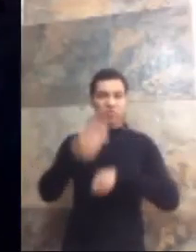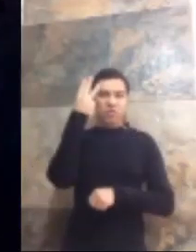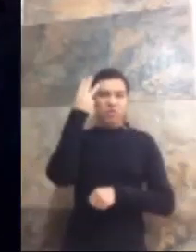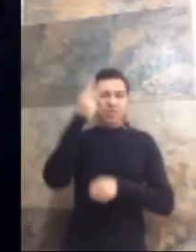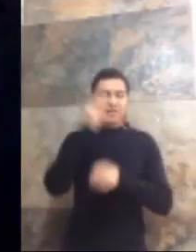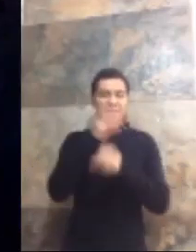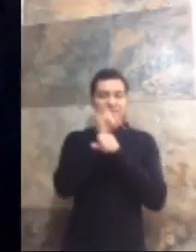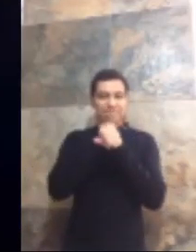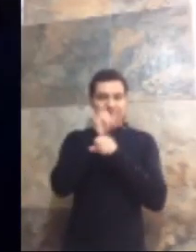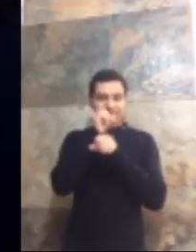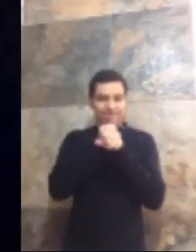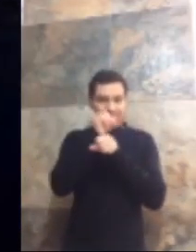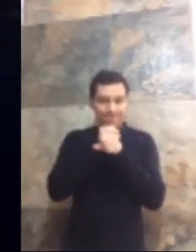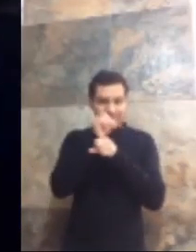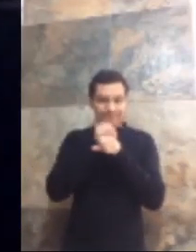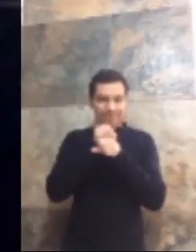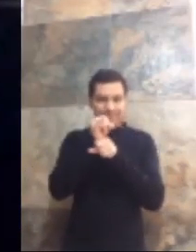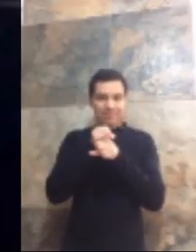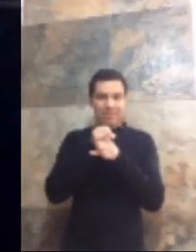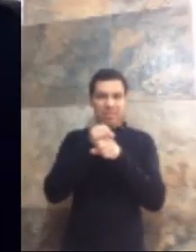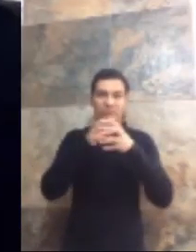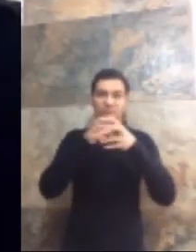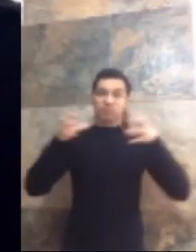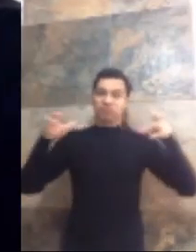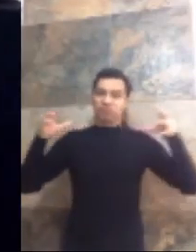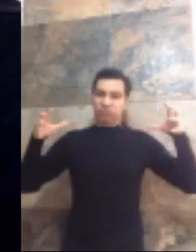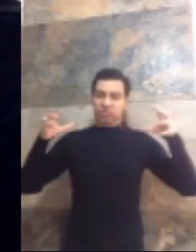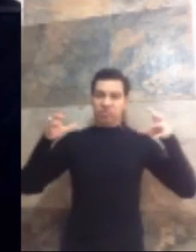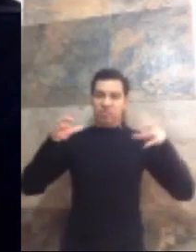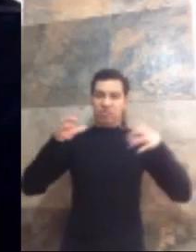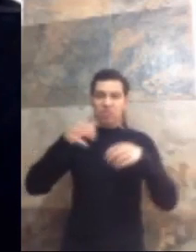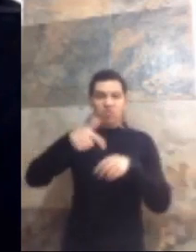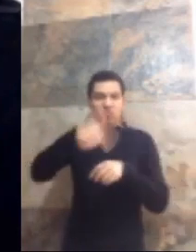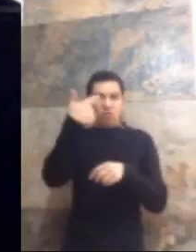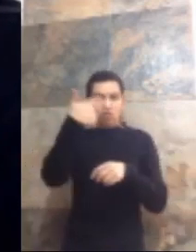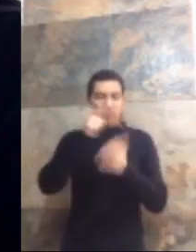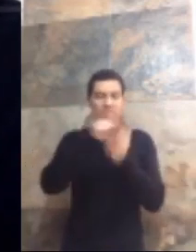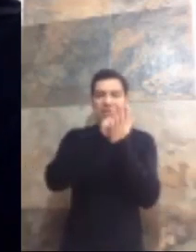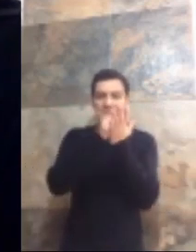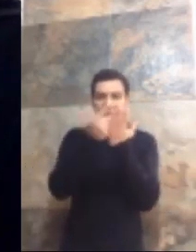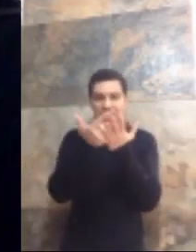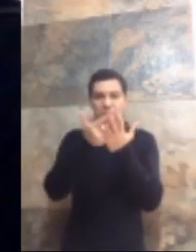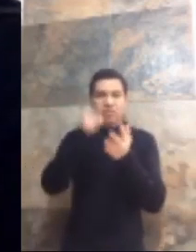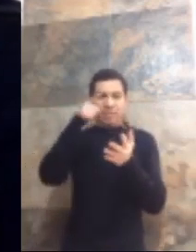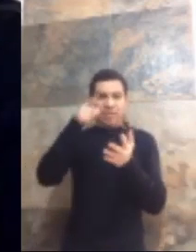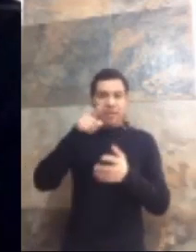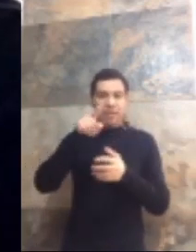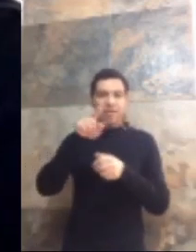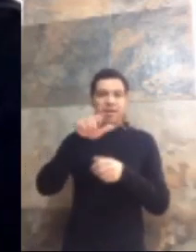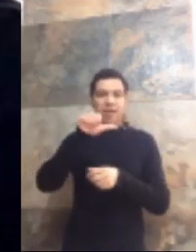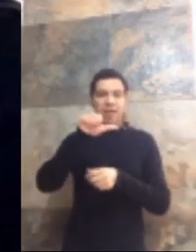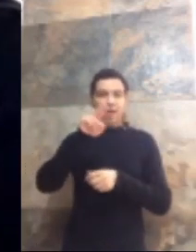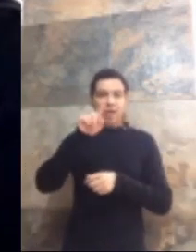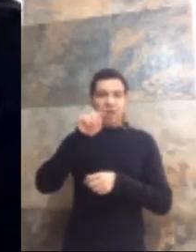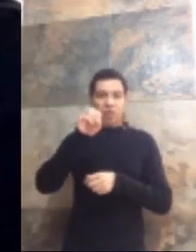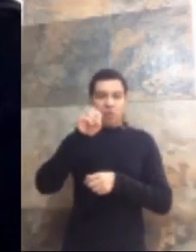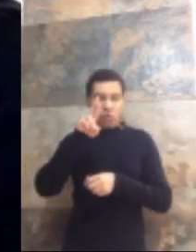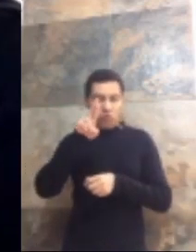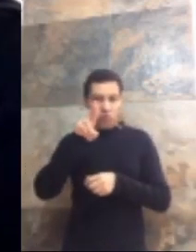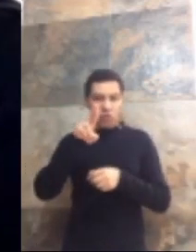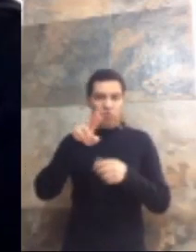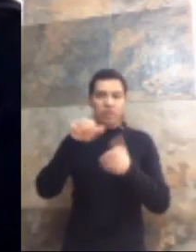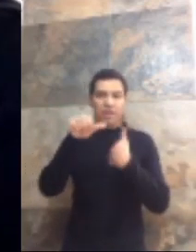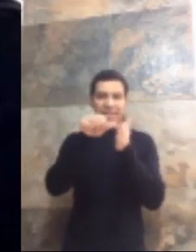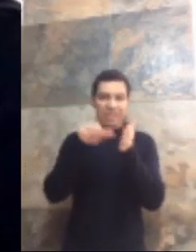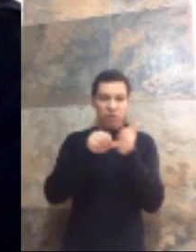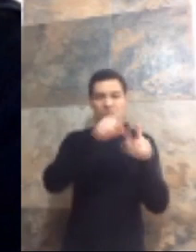un investigador con una amplia producción, más de 12 libros en su haber, más de 170 artículos y capítulos con